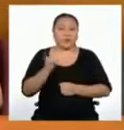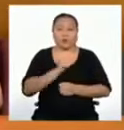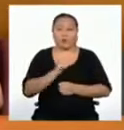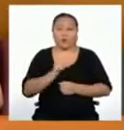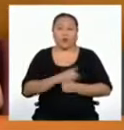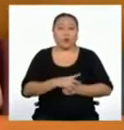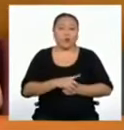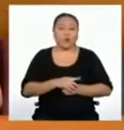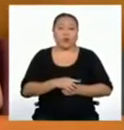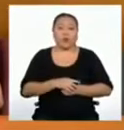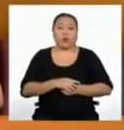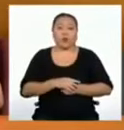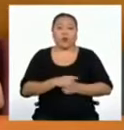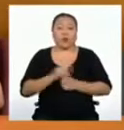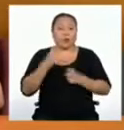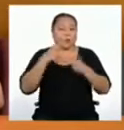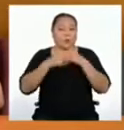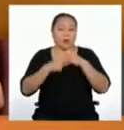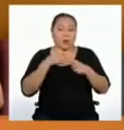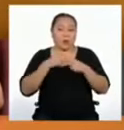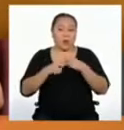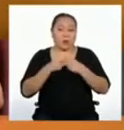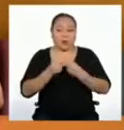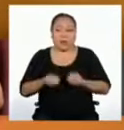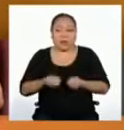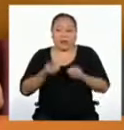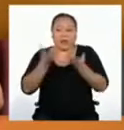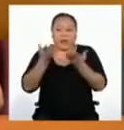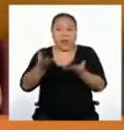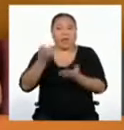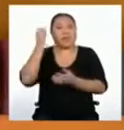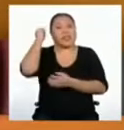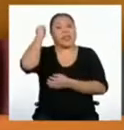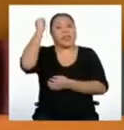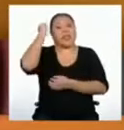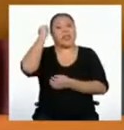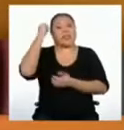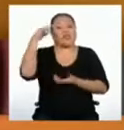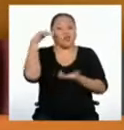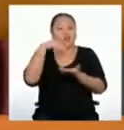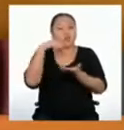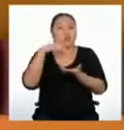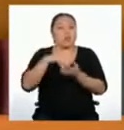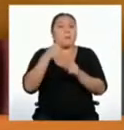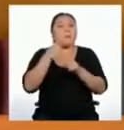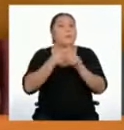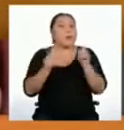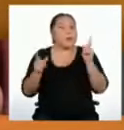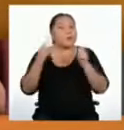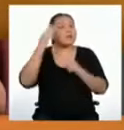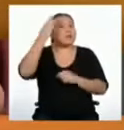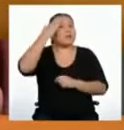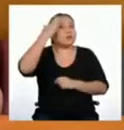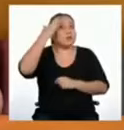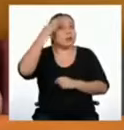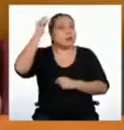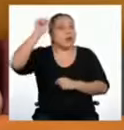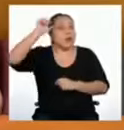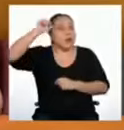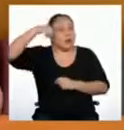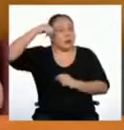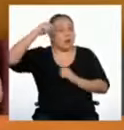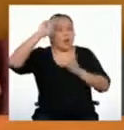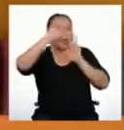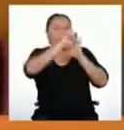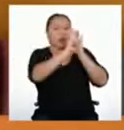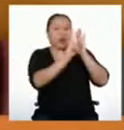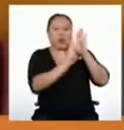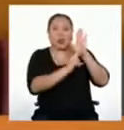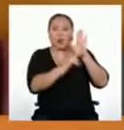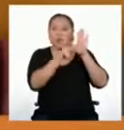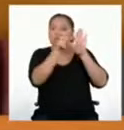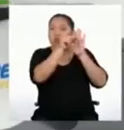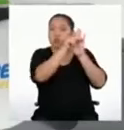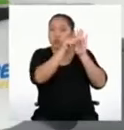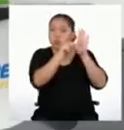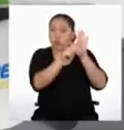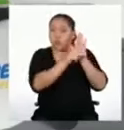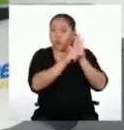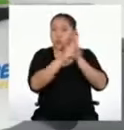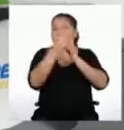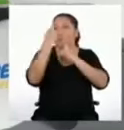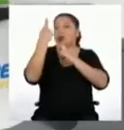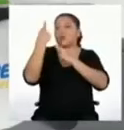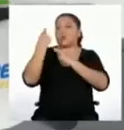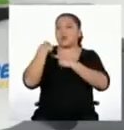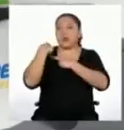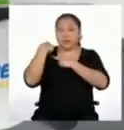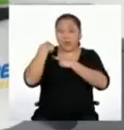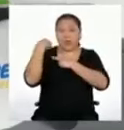recibir el derecho a la educación, pero no olvidemos que hay algunas normas y deberes a cumplir en nuestro colegio.